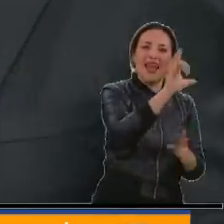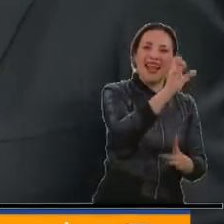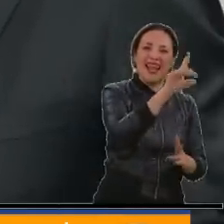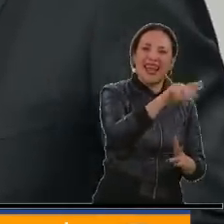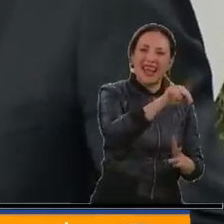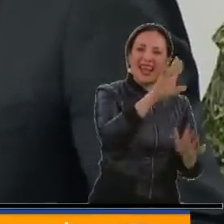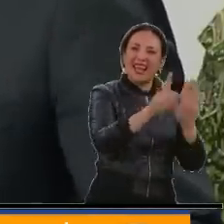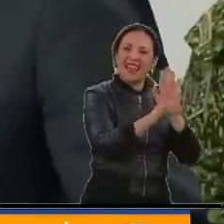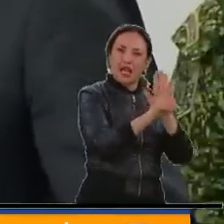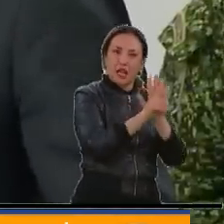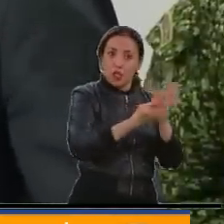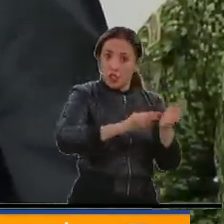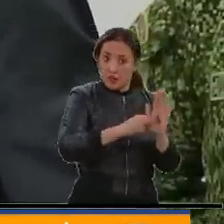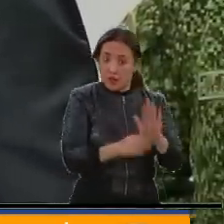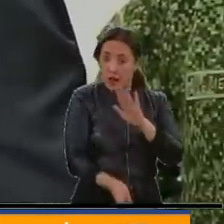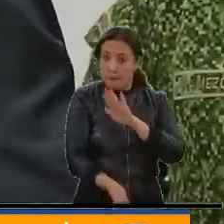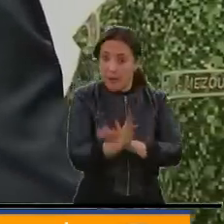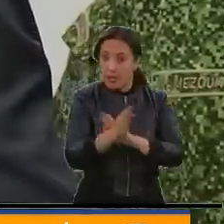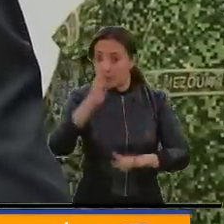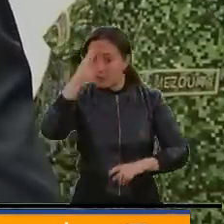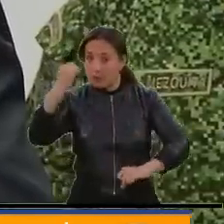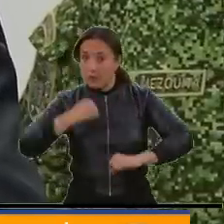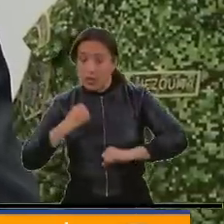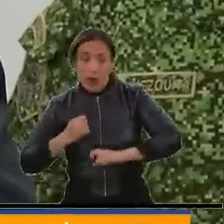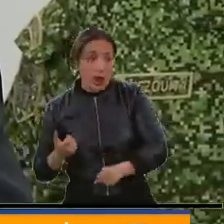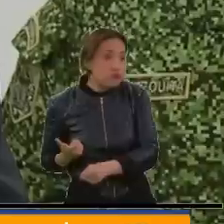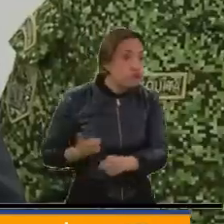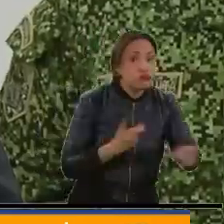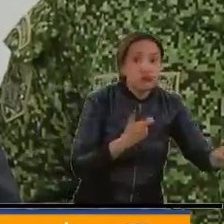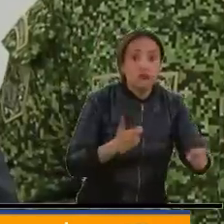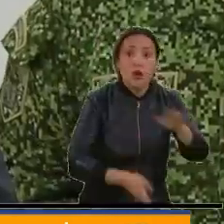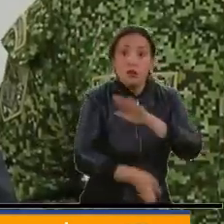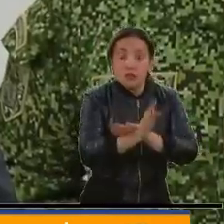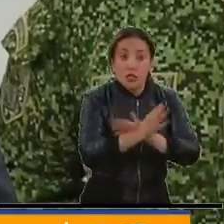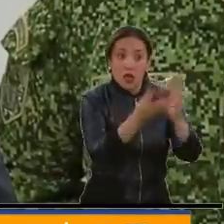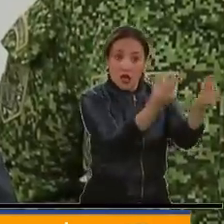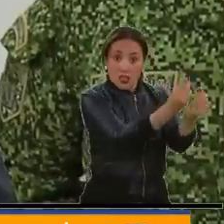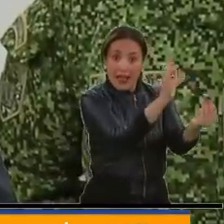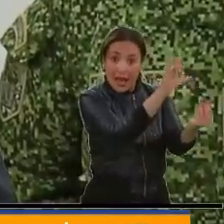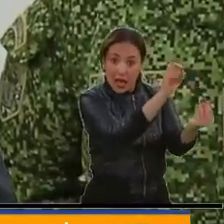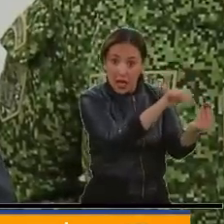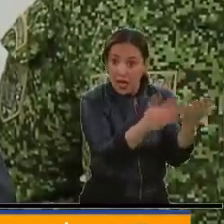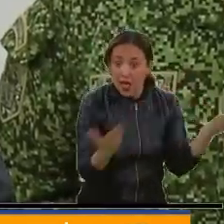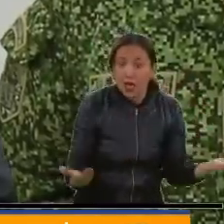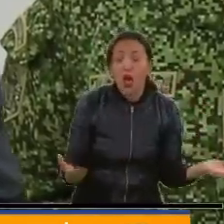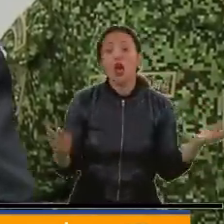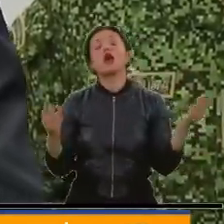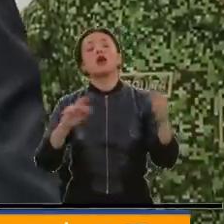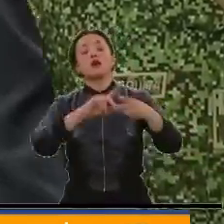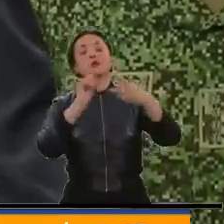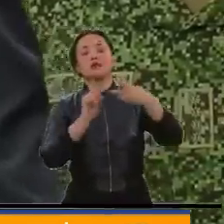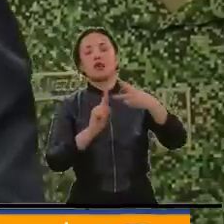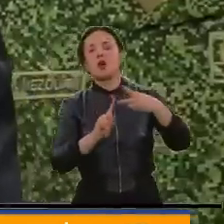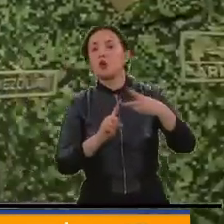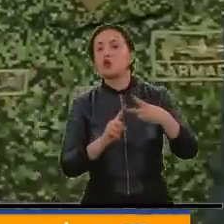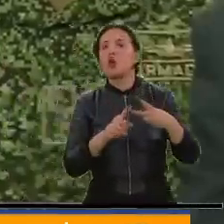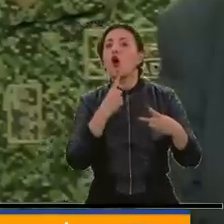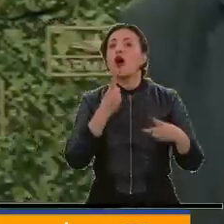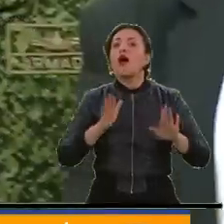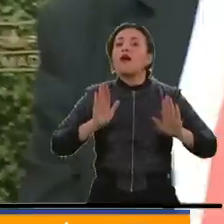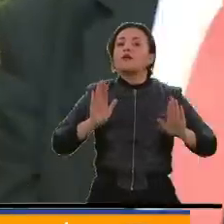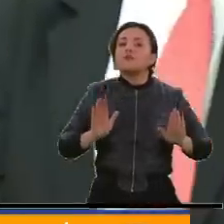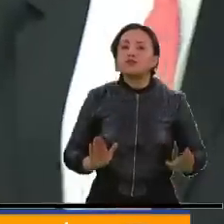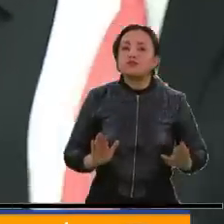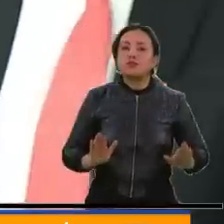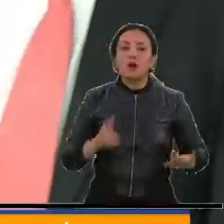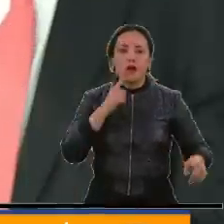van a reanudar las operaciones militares contra esta organización insurgente? Y en segundo lugar, si es un cese al fuego